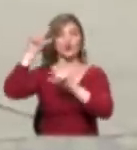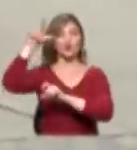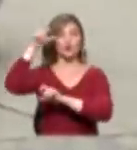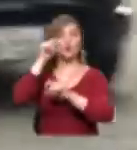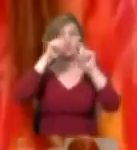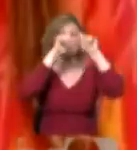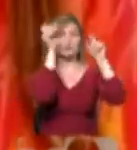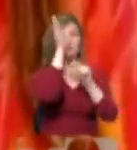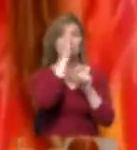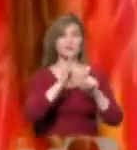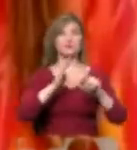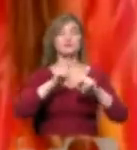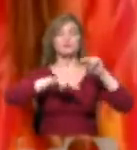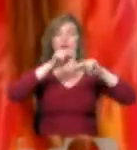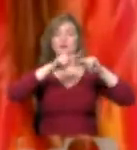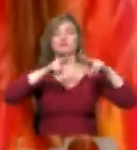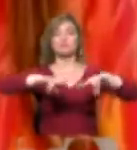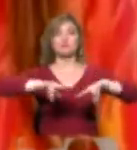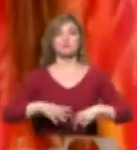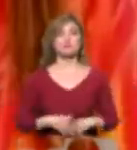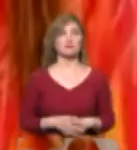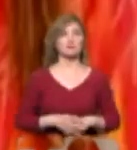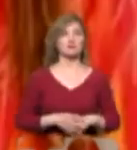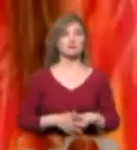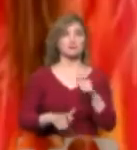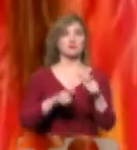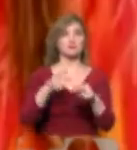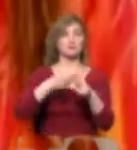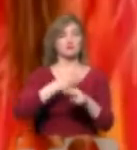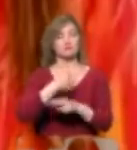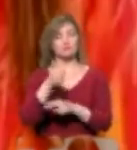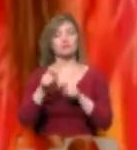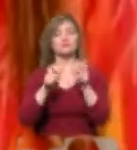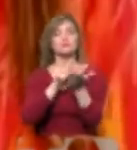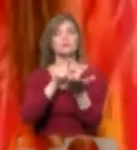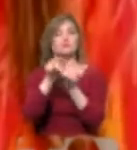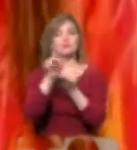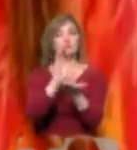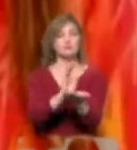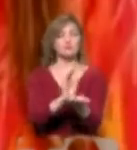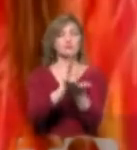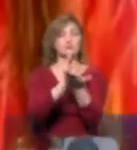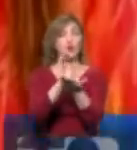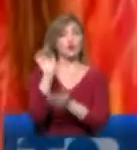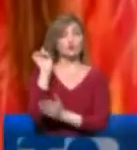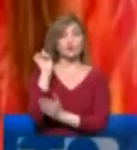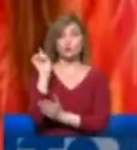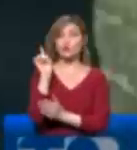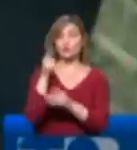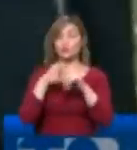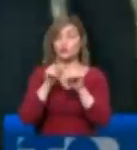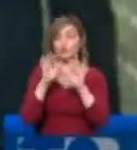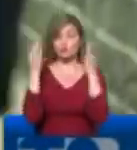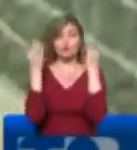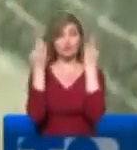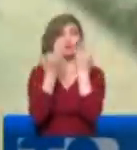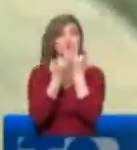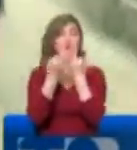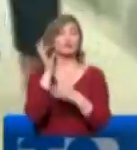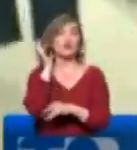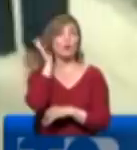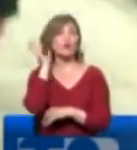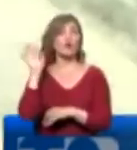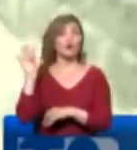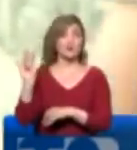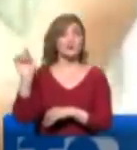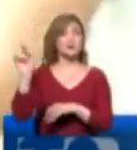ellos Odebrecht. Si bien la empresa consta a nombre de otras personas, se ha pagado la seguridad social de Jimmy Salazar y también de varios familiares de Pamela